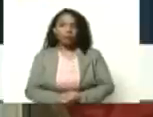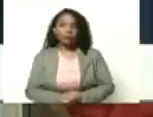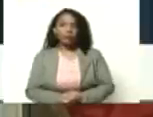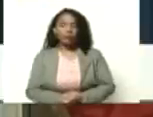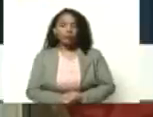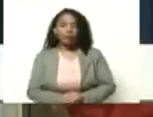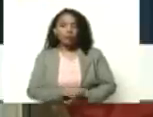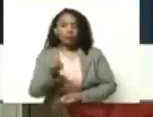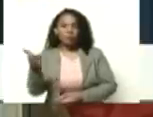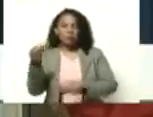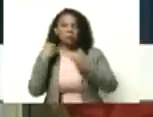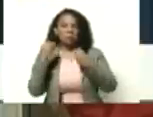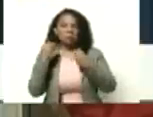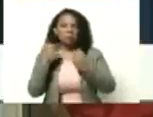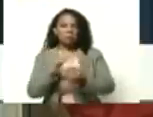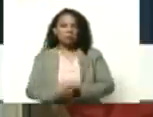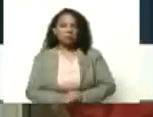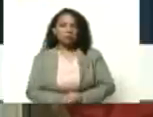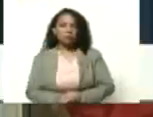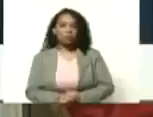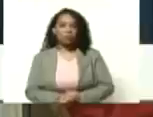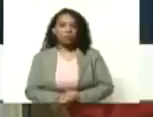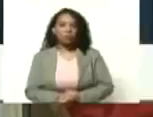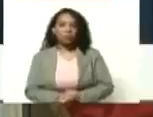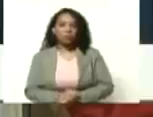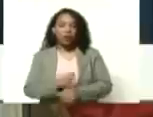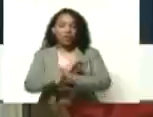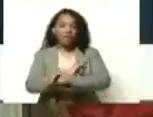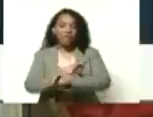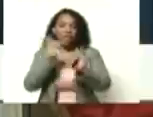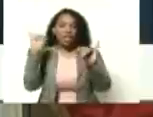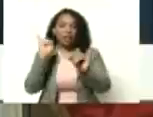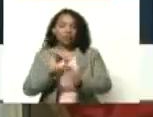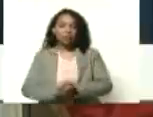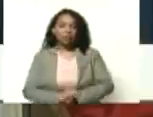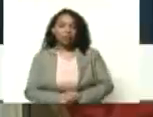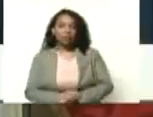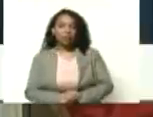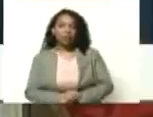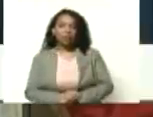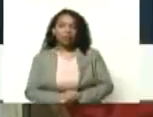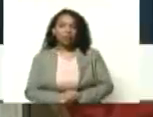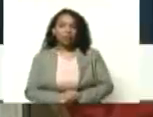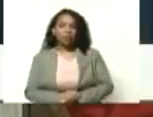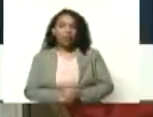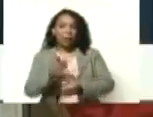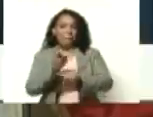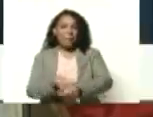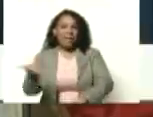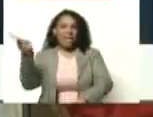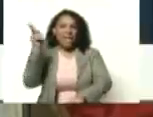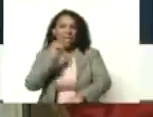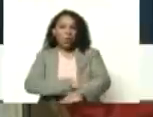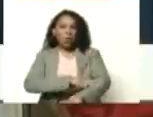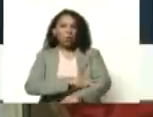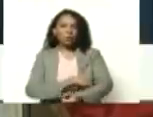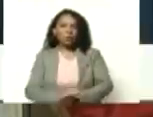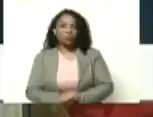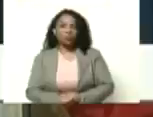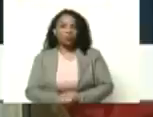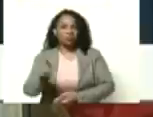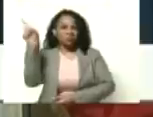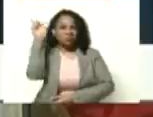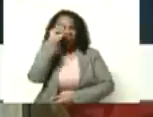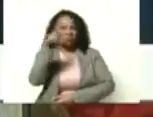era para qué finalmente de la peor con la peor enseñanza